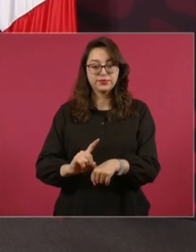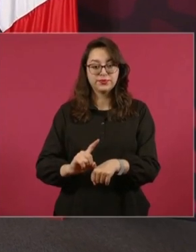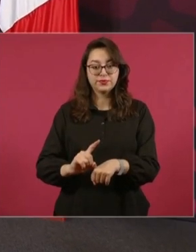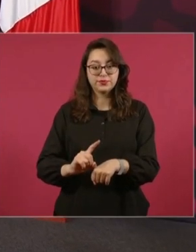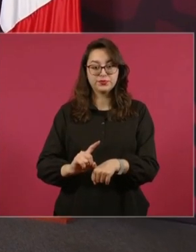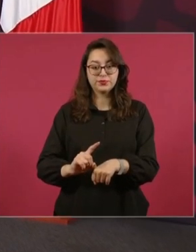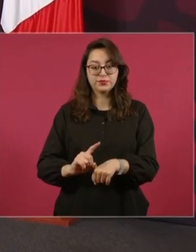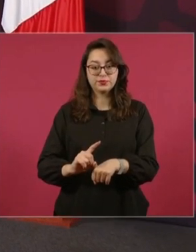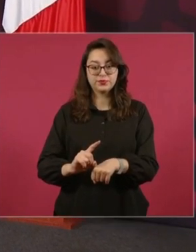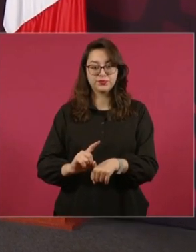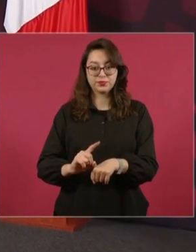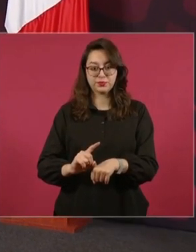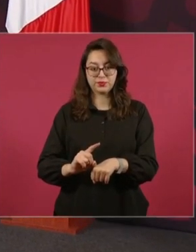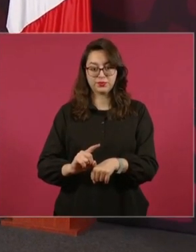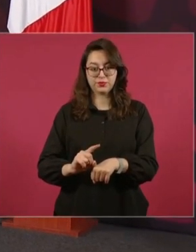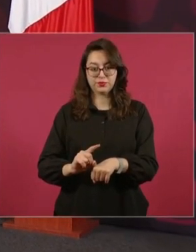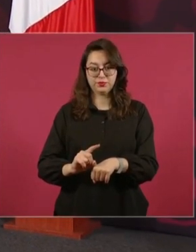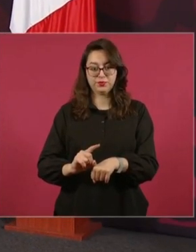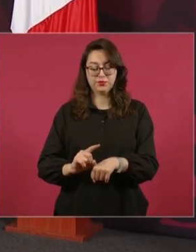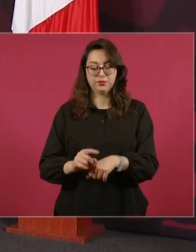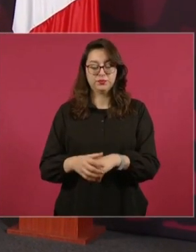Acabamos de